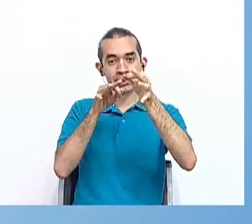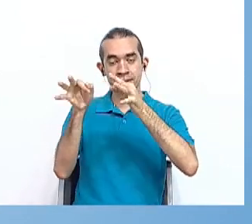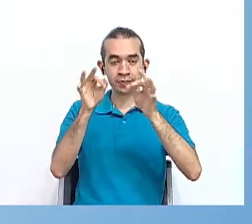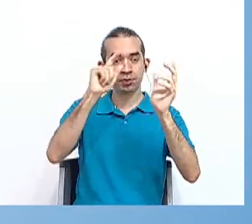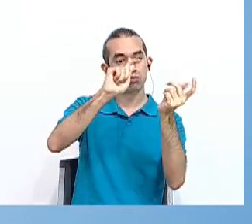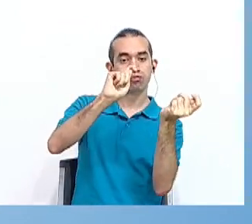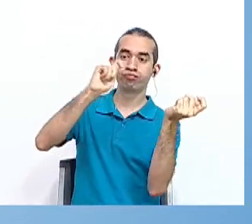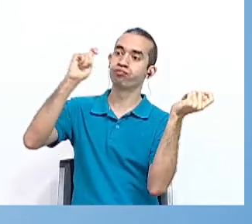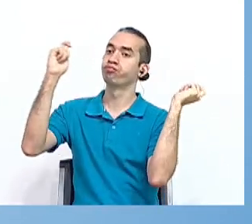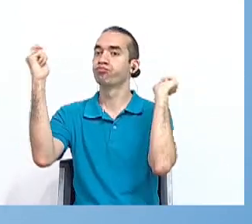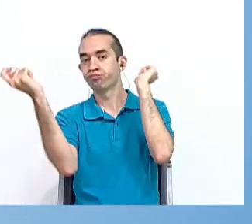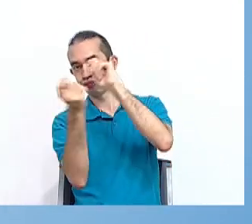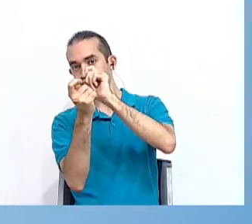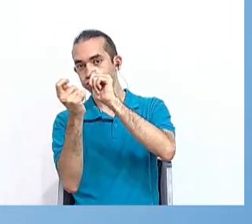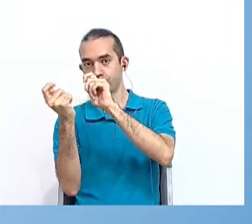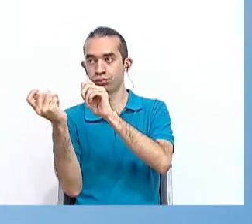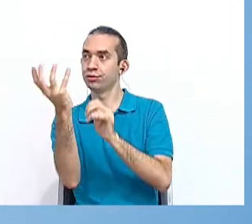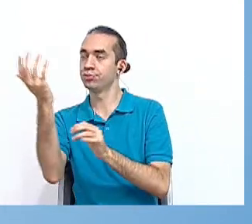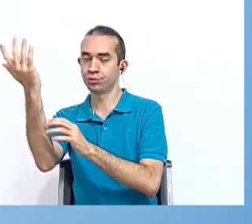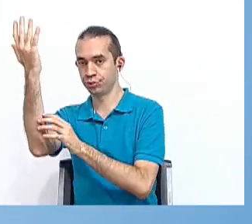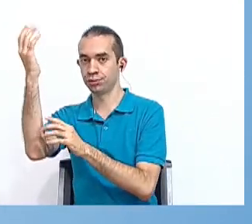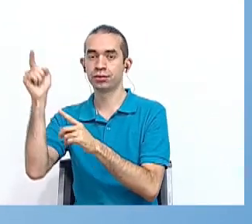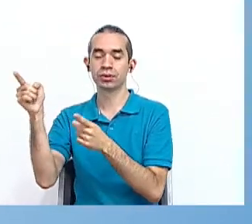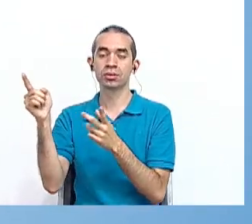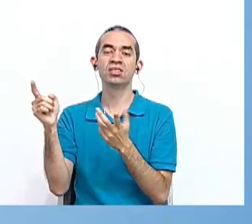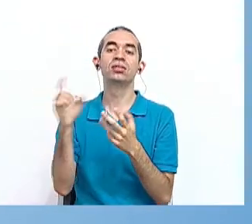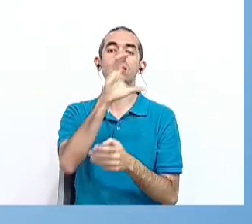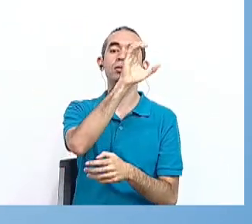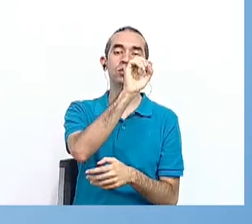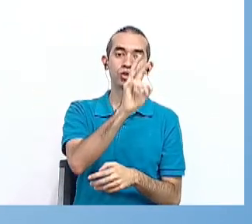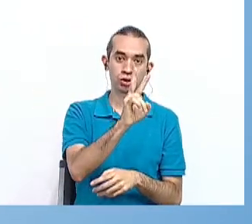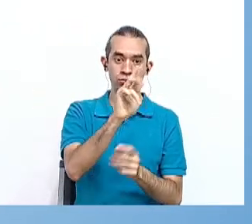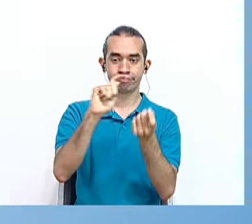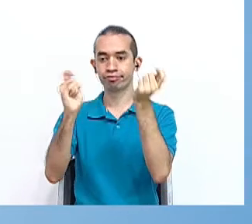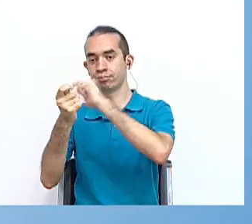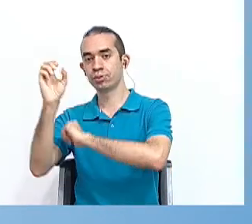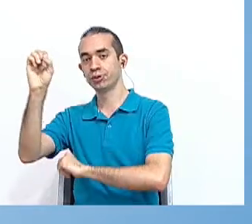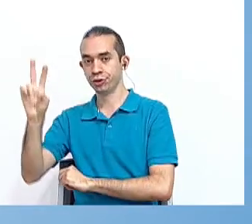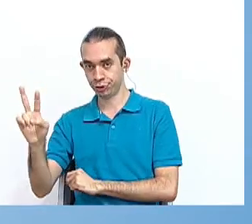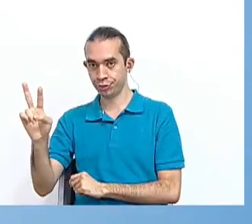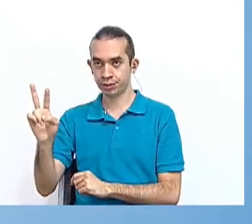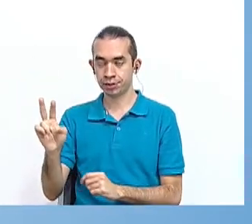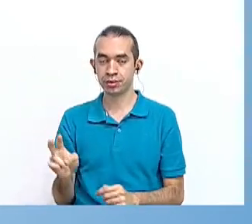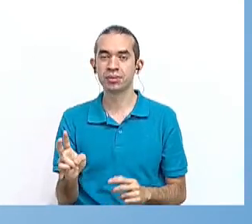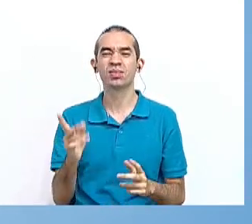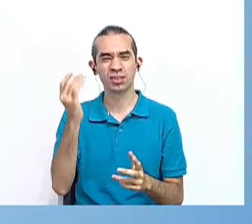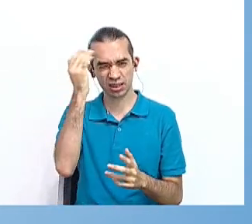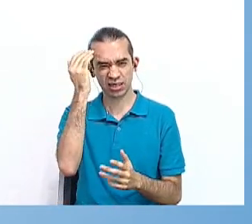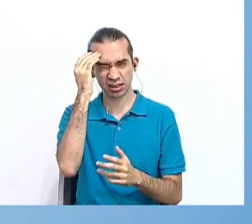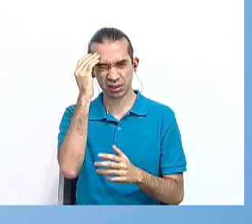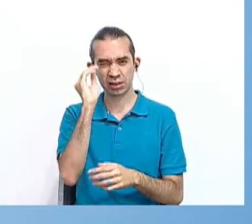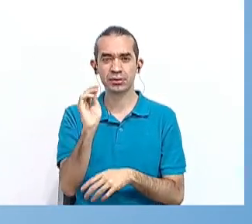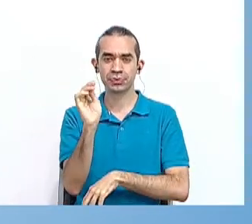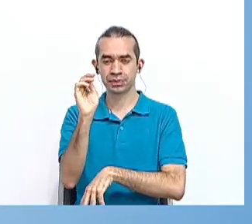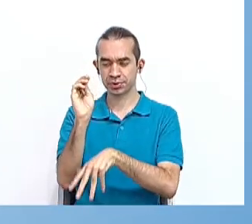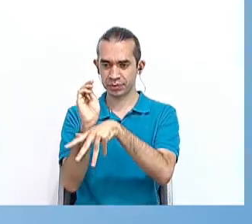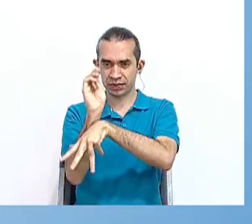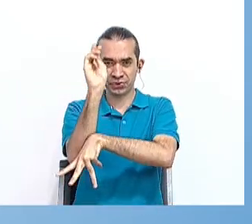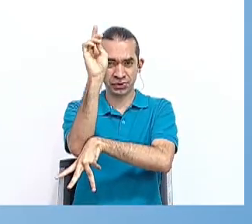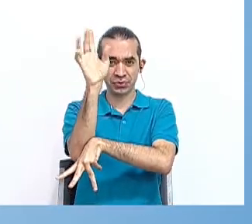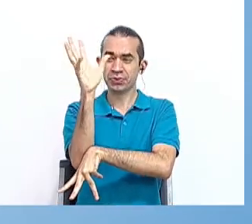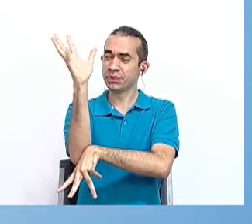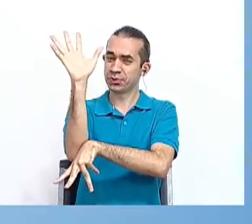la transformación de estos compuestos en moléculas de oxígeno, una vez que realizan el proceso de